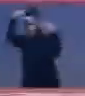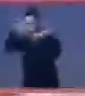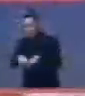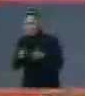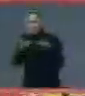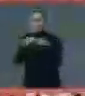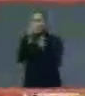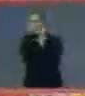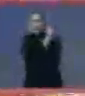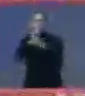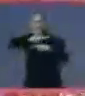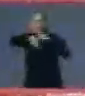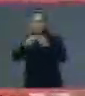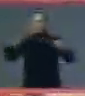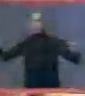lacito